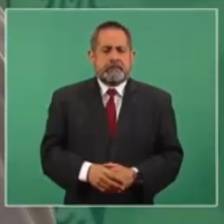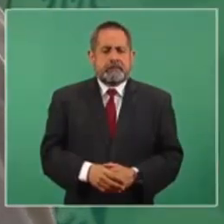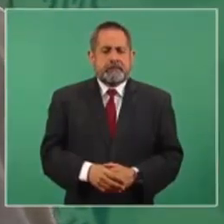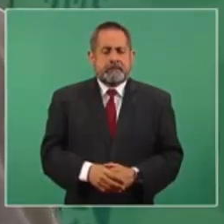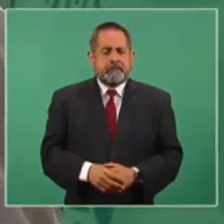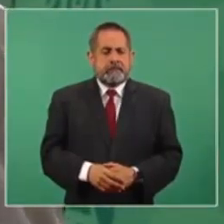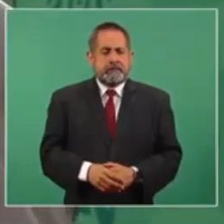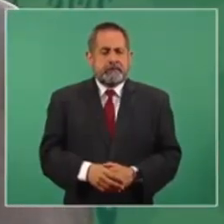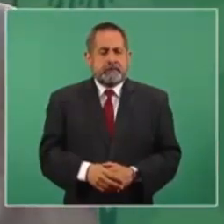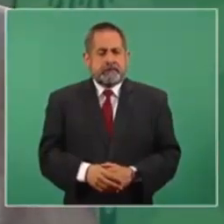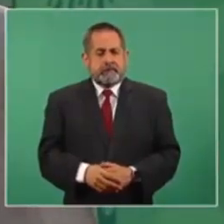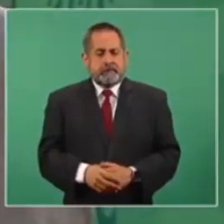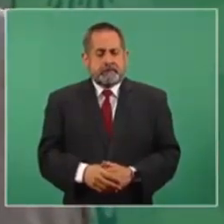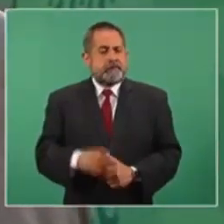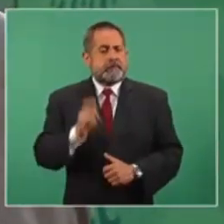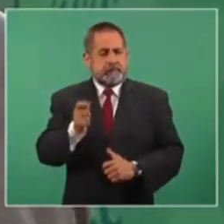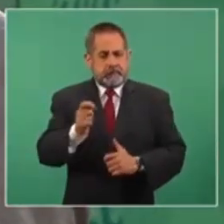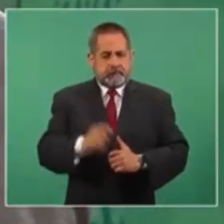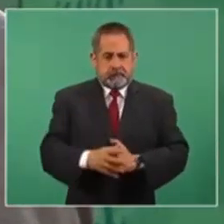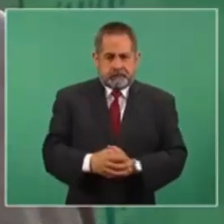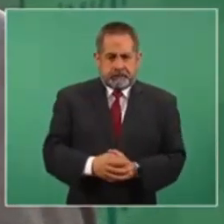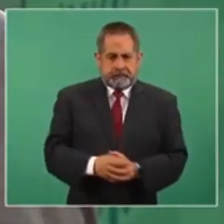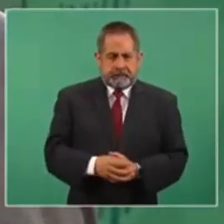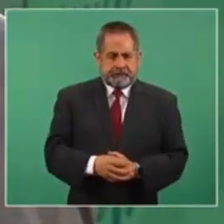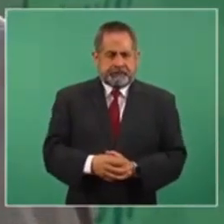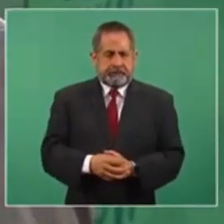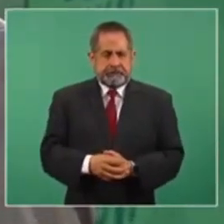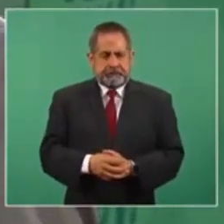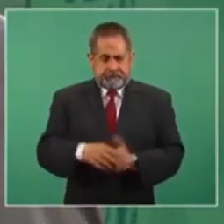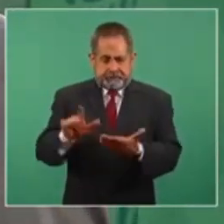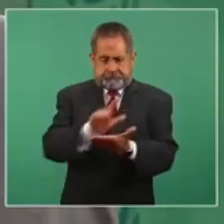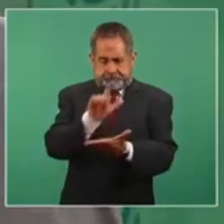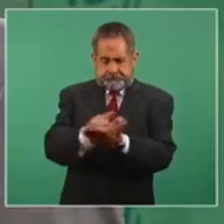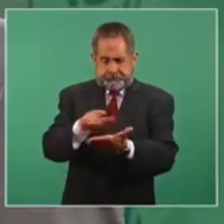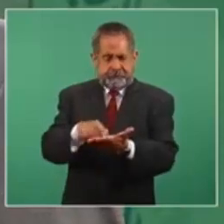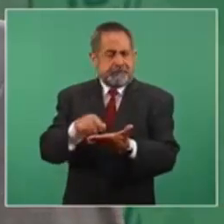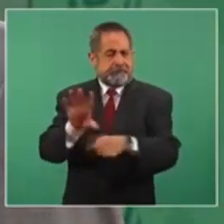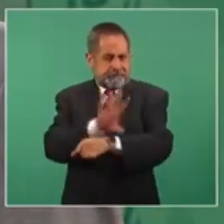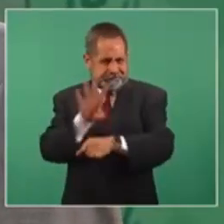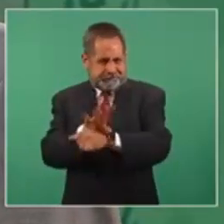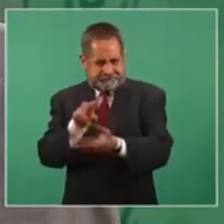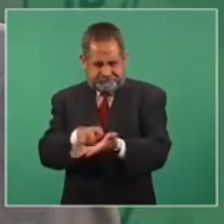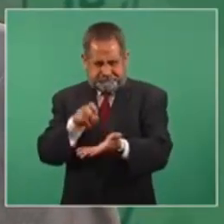¿Por qué la reforma a la ley eléctrica?